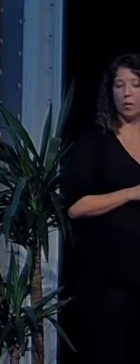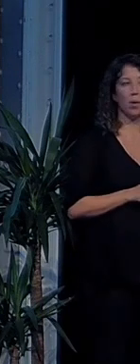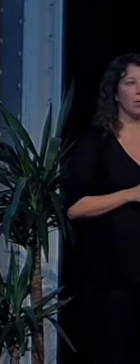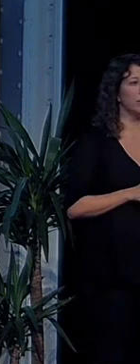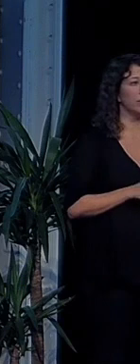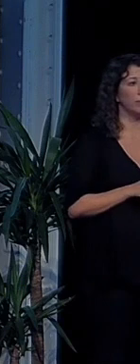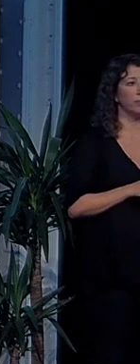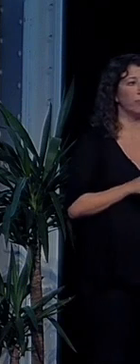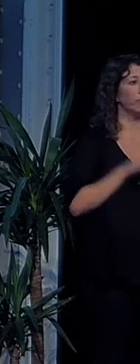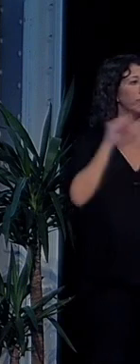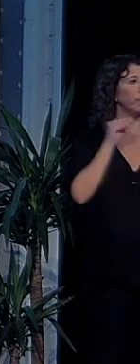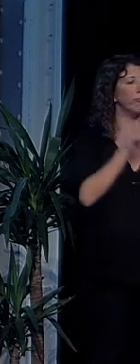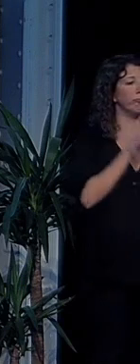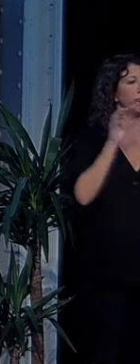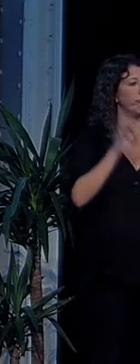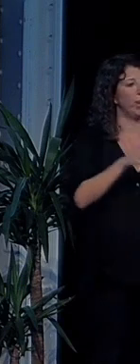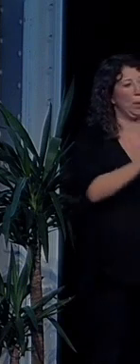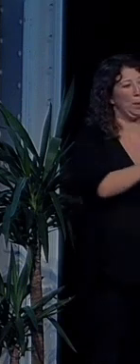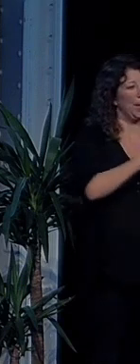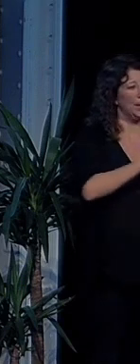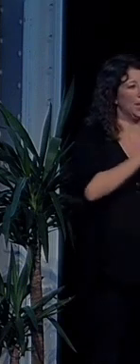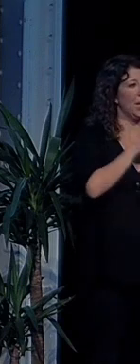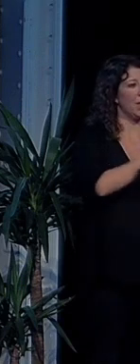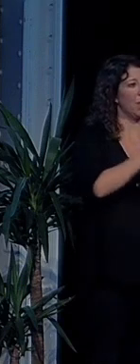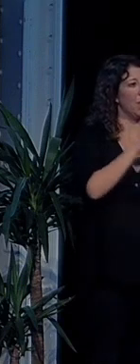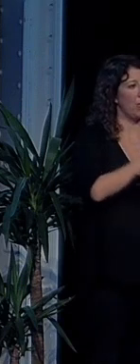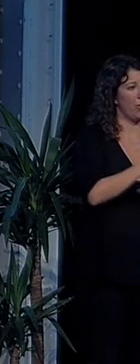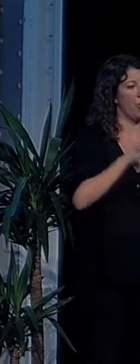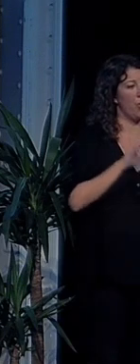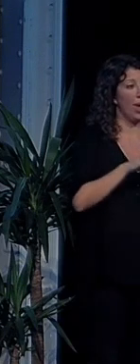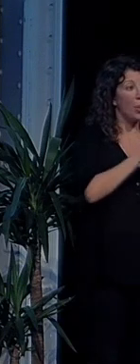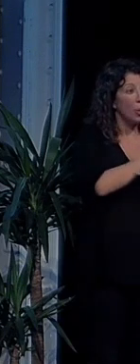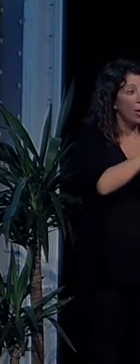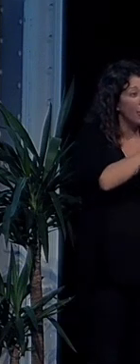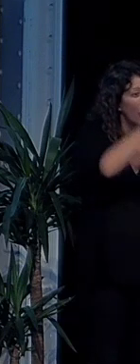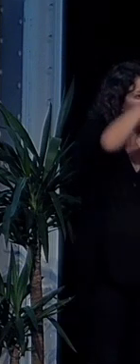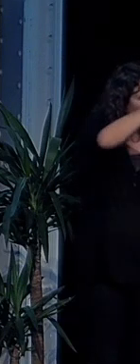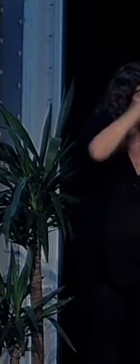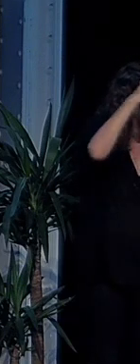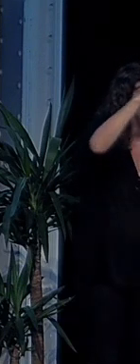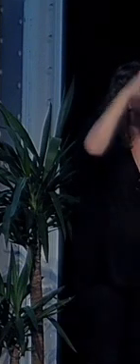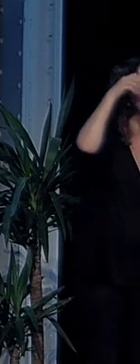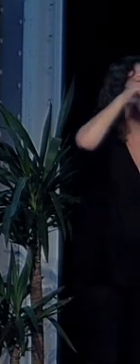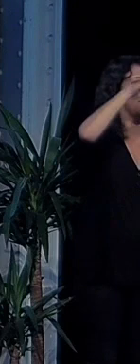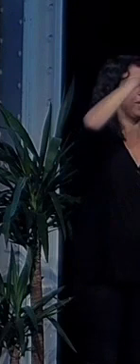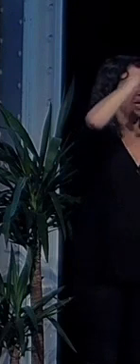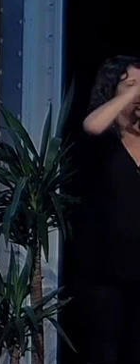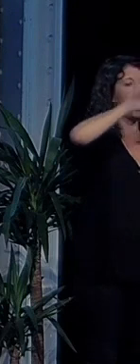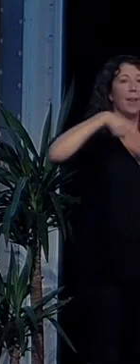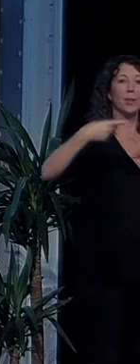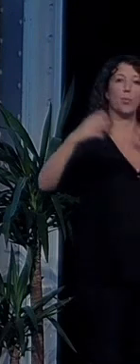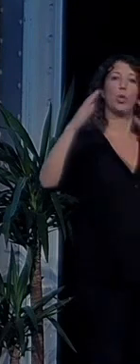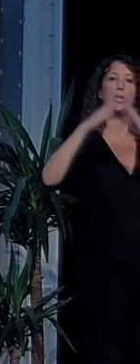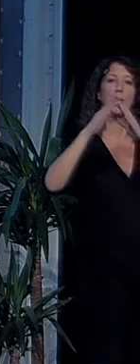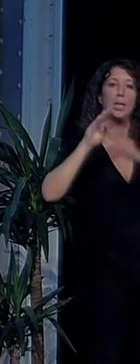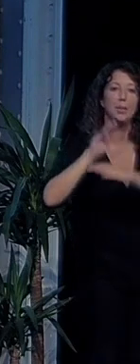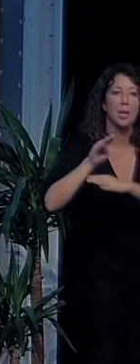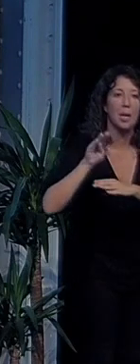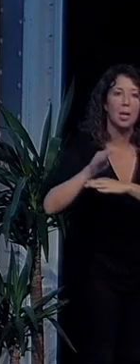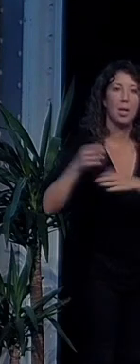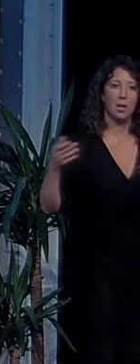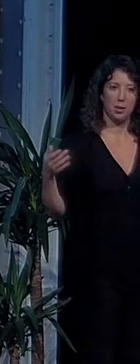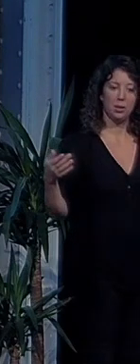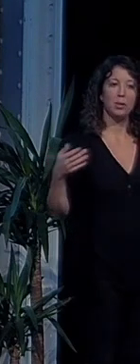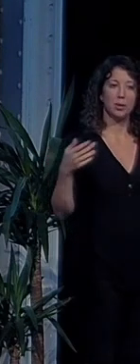Estoy totalmente de acuerdo contigo que la base es la educación y tiene que estar basada en una educación feminista y luego también la educación en casa, empezar a dejar